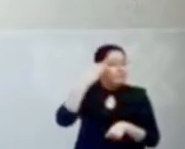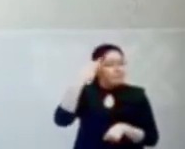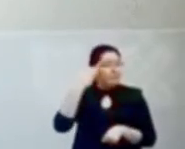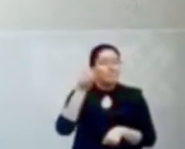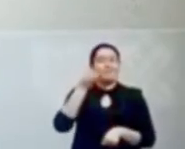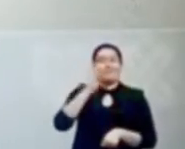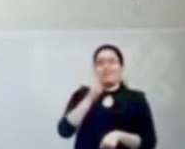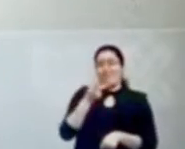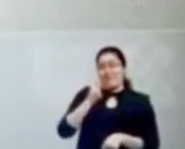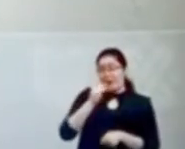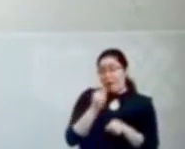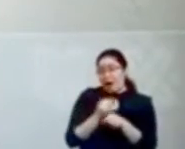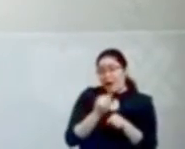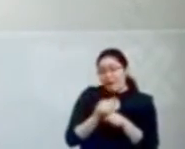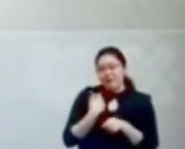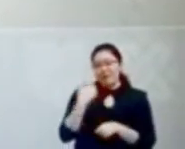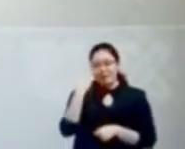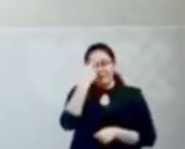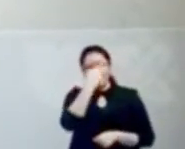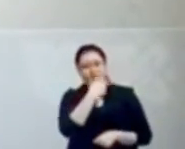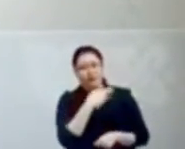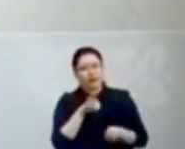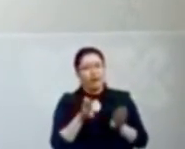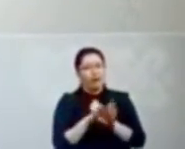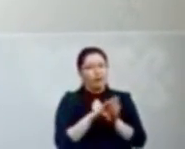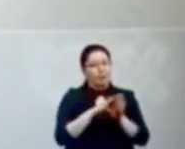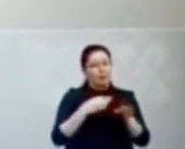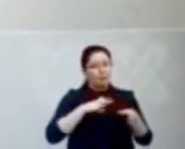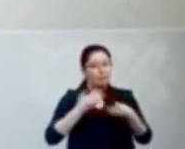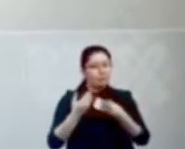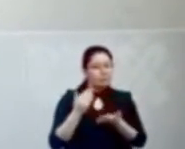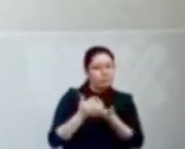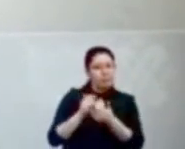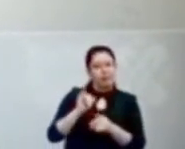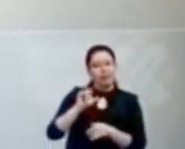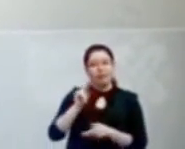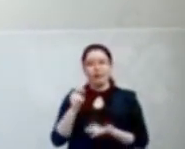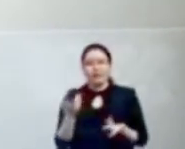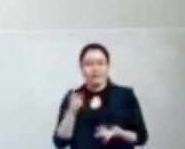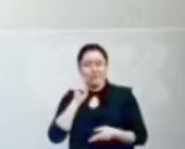así, vamos a ver el impacto y a partir de ahí pues vamos abriendo otras actividades.